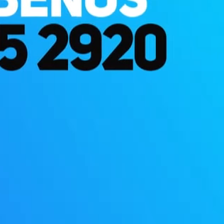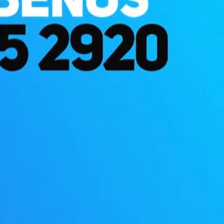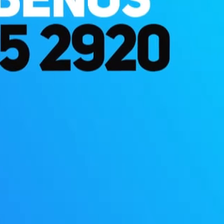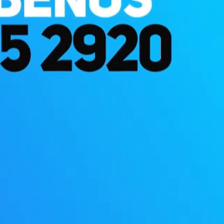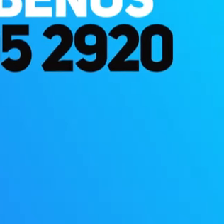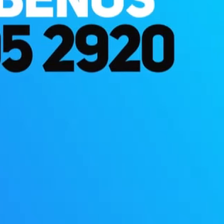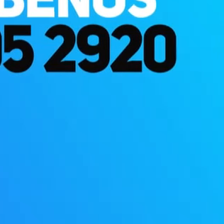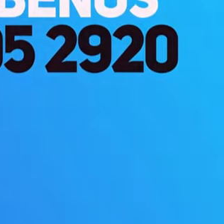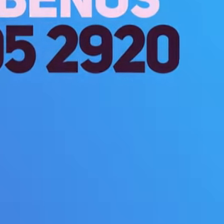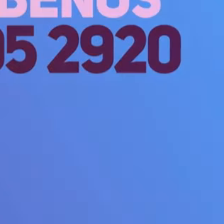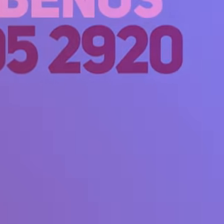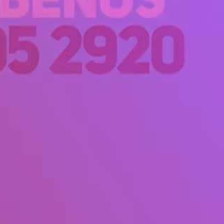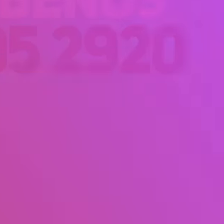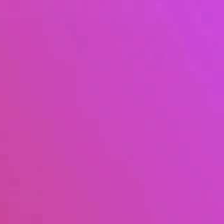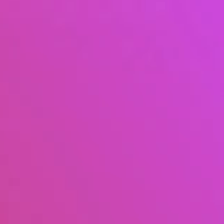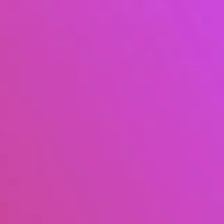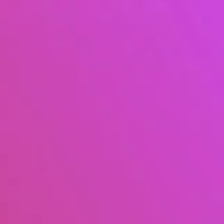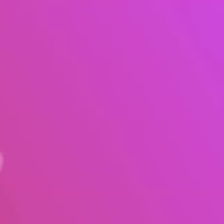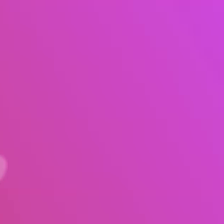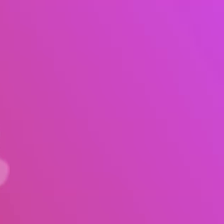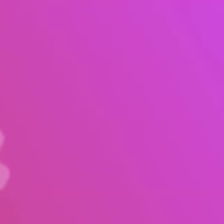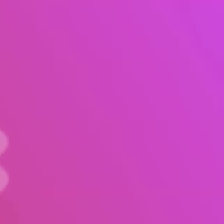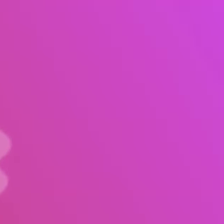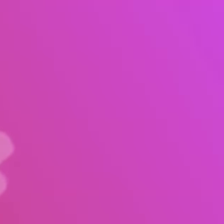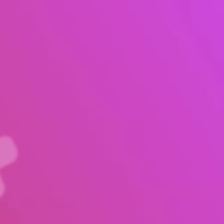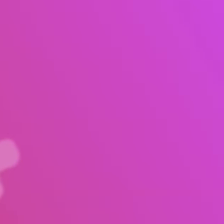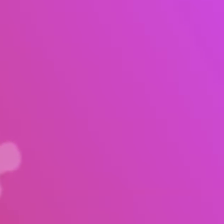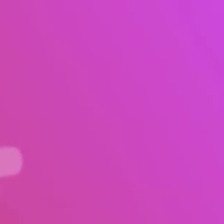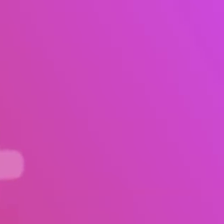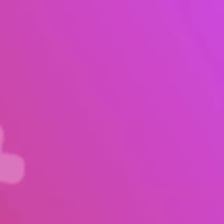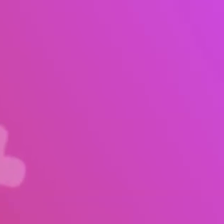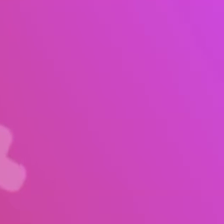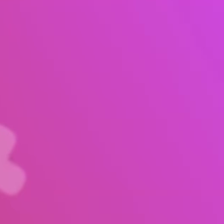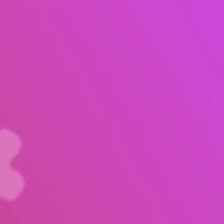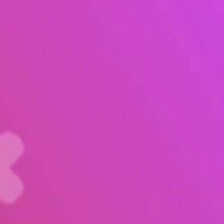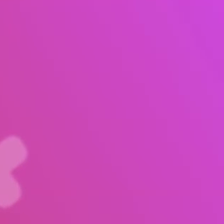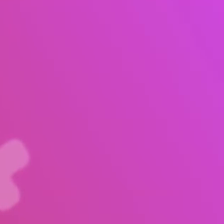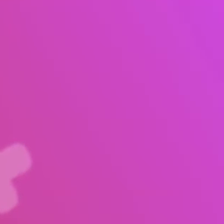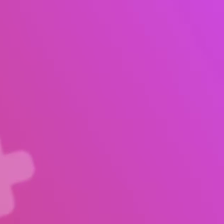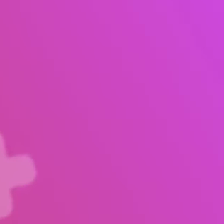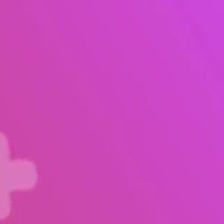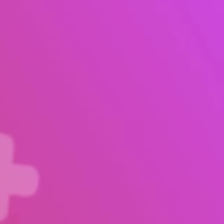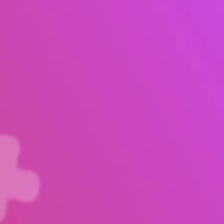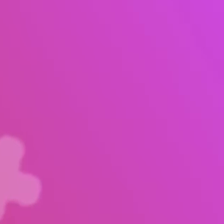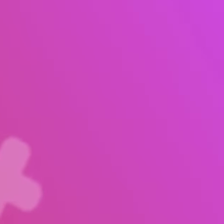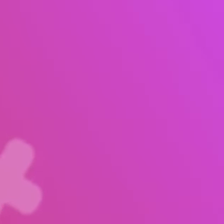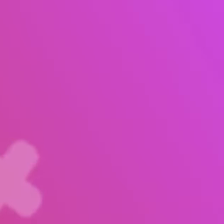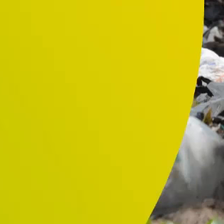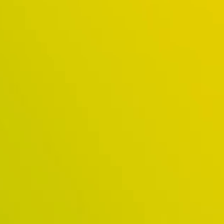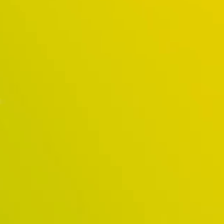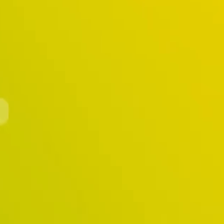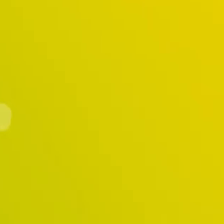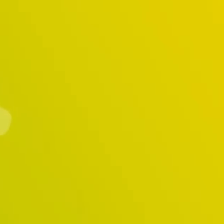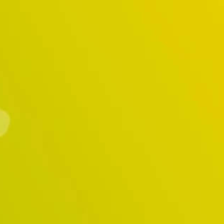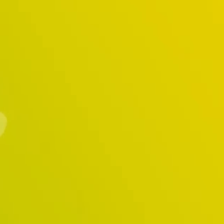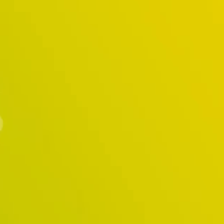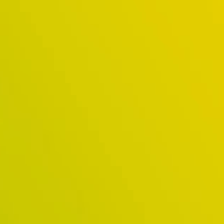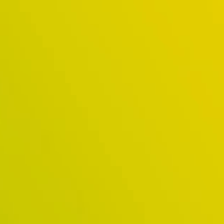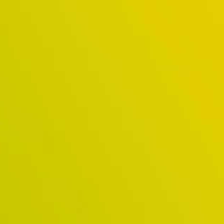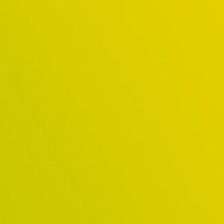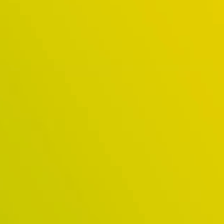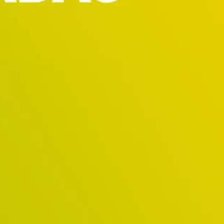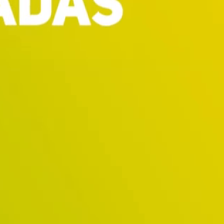322-305-2920. Envíanos tus quejas, denuncias y acontecimientos noticiosos en texto, mensaje de voz, foto o video. No recibimos llamadas.